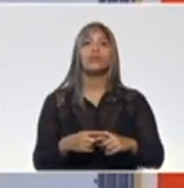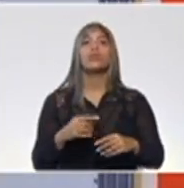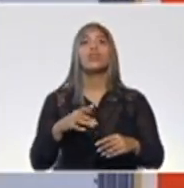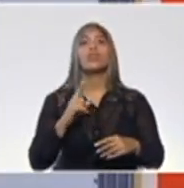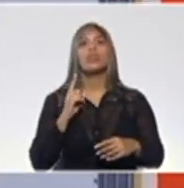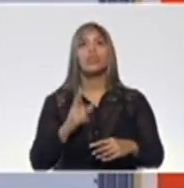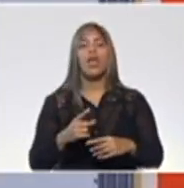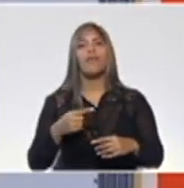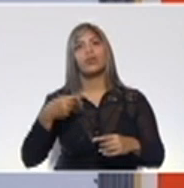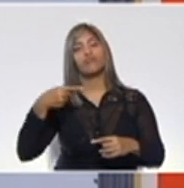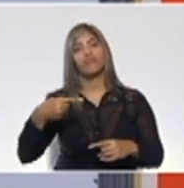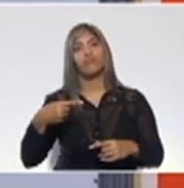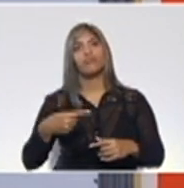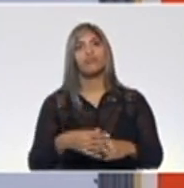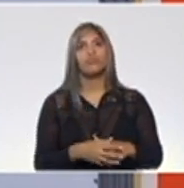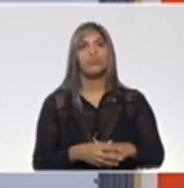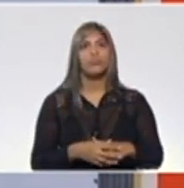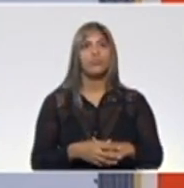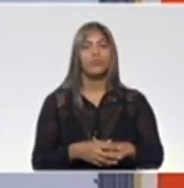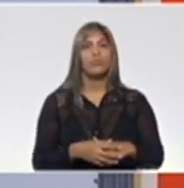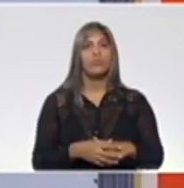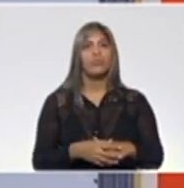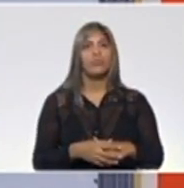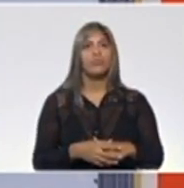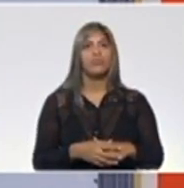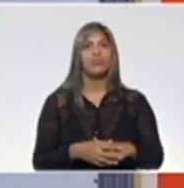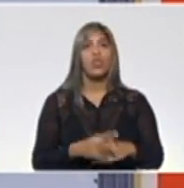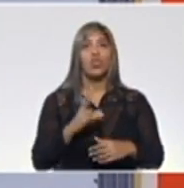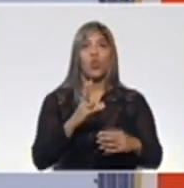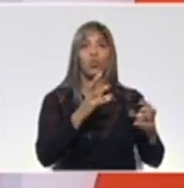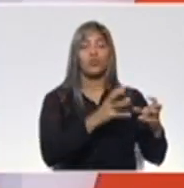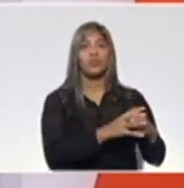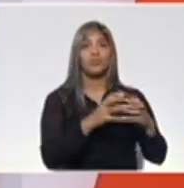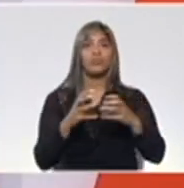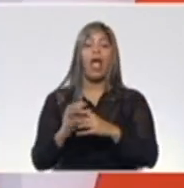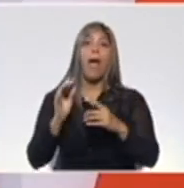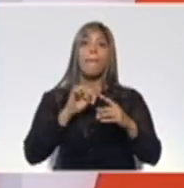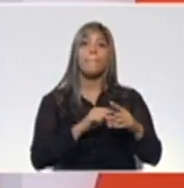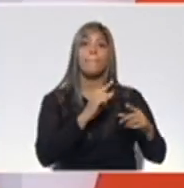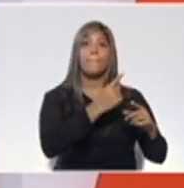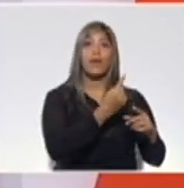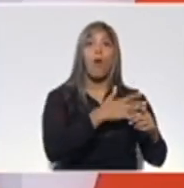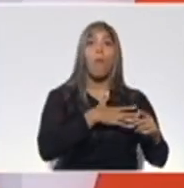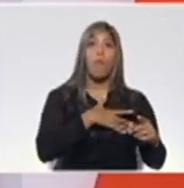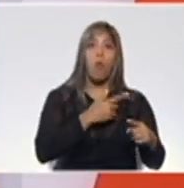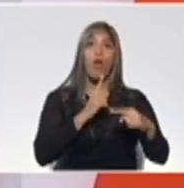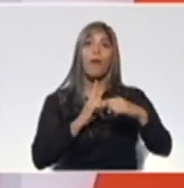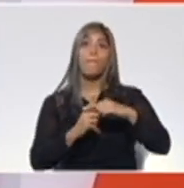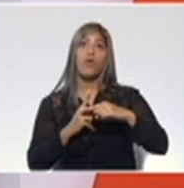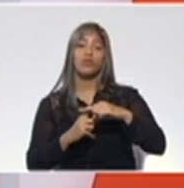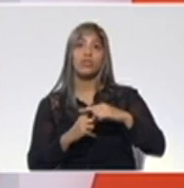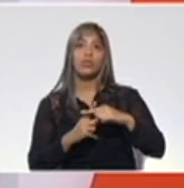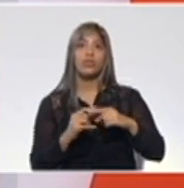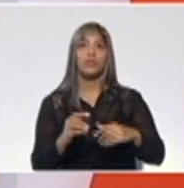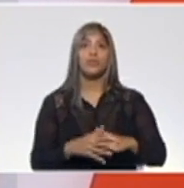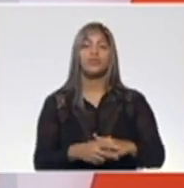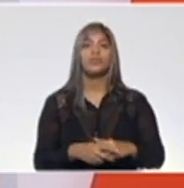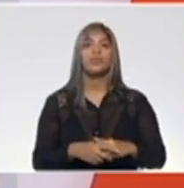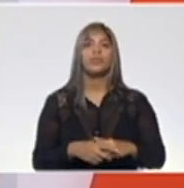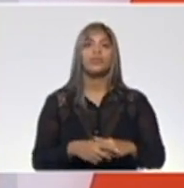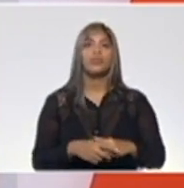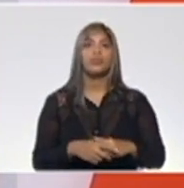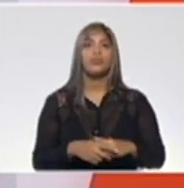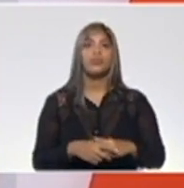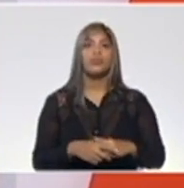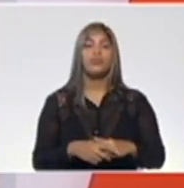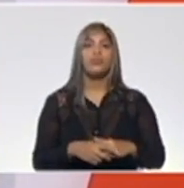tiene que ser negativo, para los cuales hay dos casos, porque el primero podría ser positivo, este primer factor,